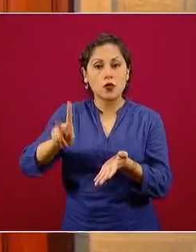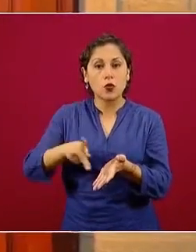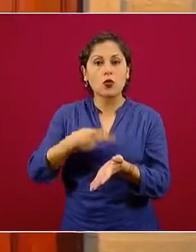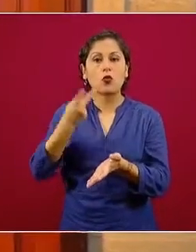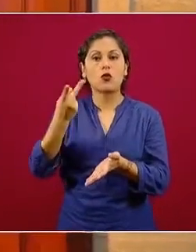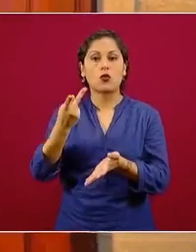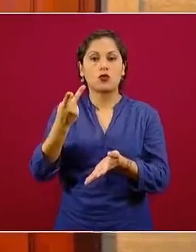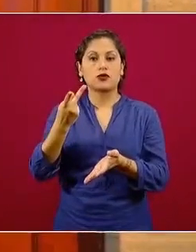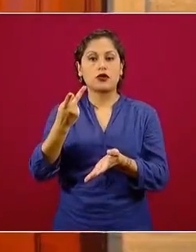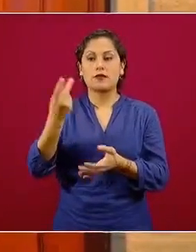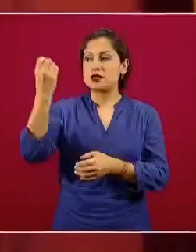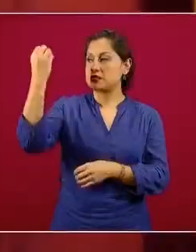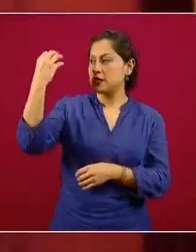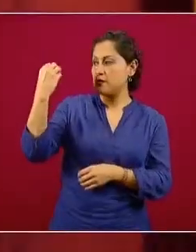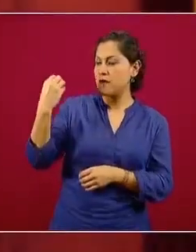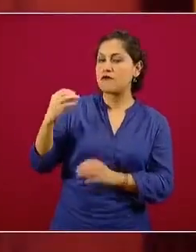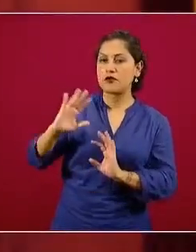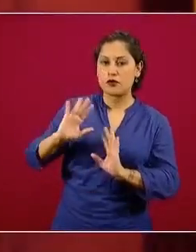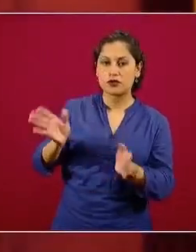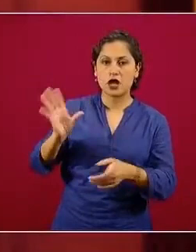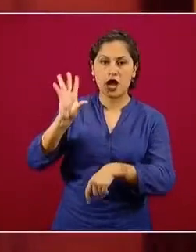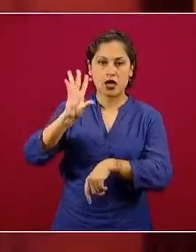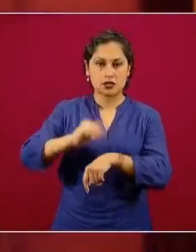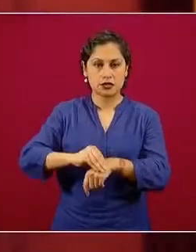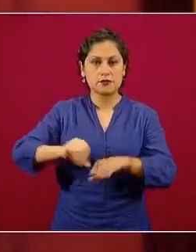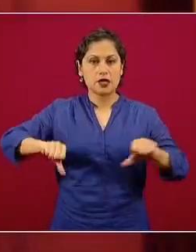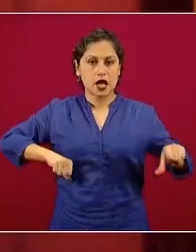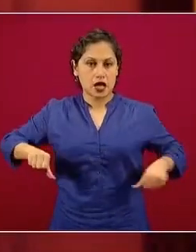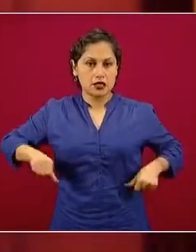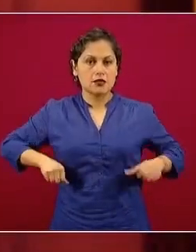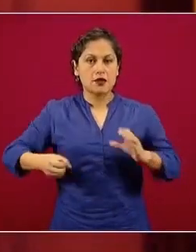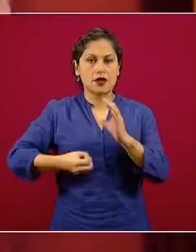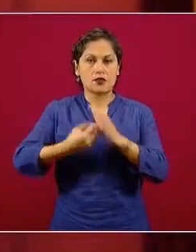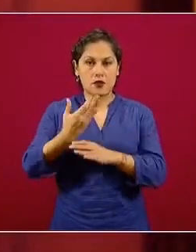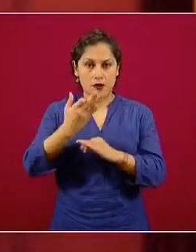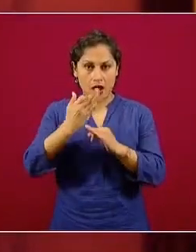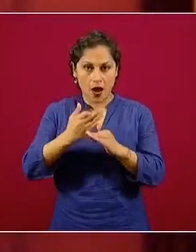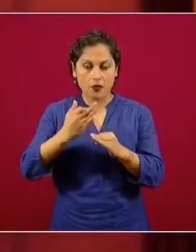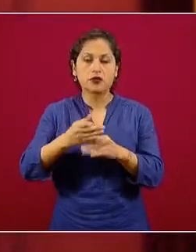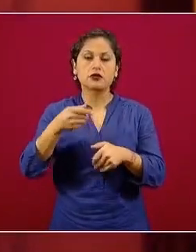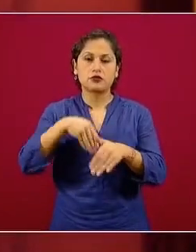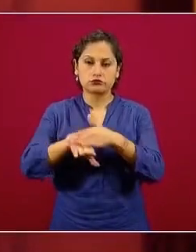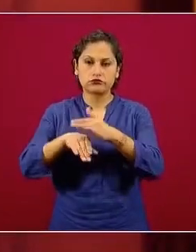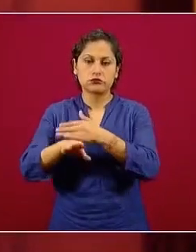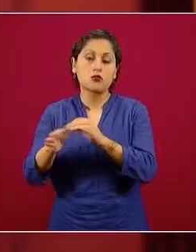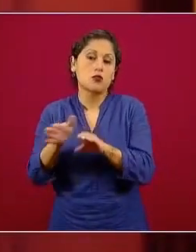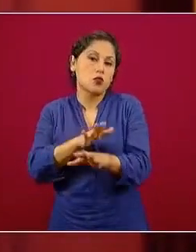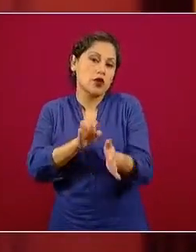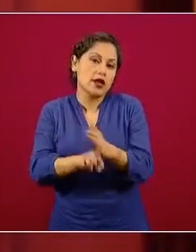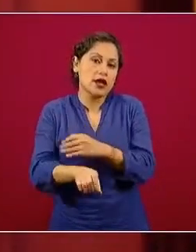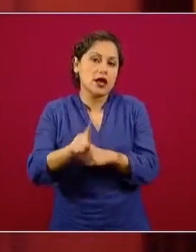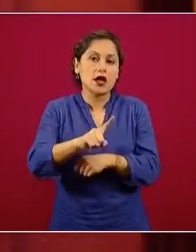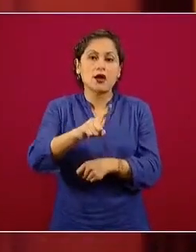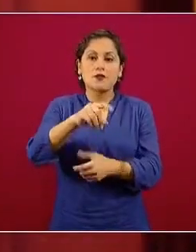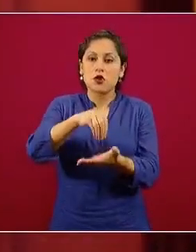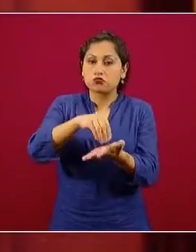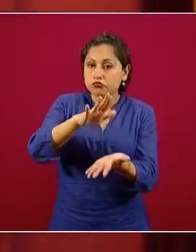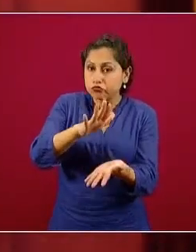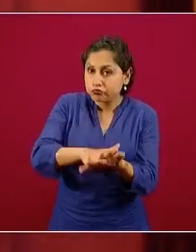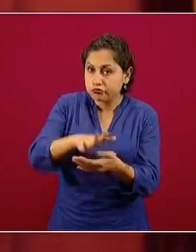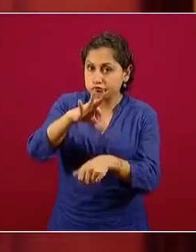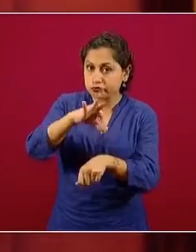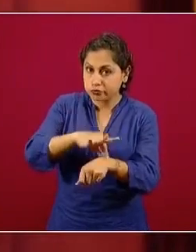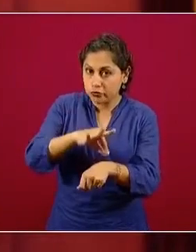partir de que los semáforos lo permitan algunas de nuestras actividades que hoy tenemos detenidas desde las consultas de medicina familiar o las consultas de